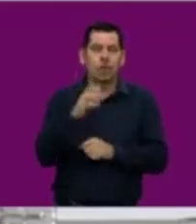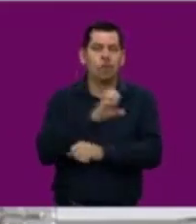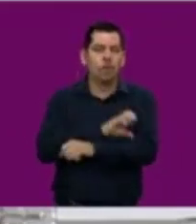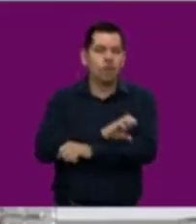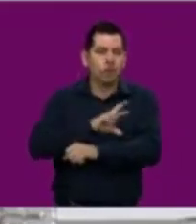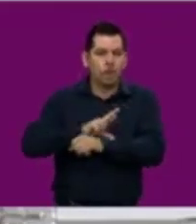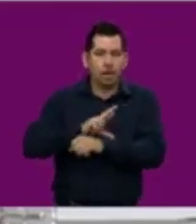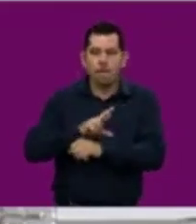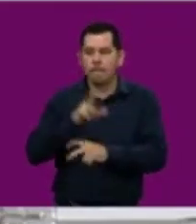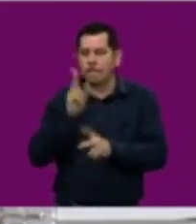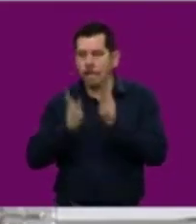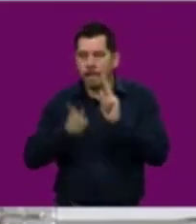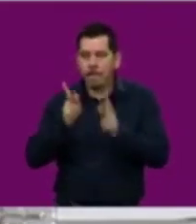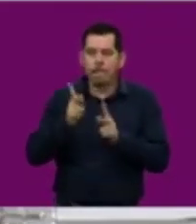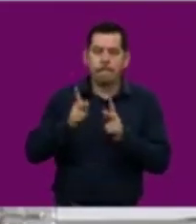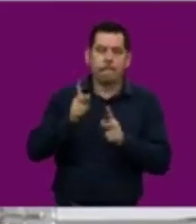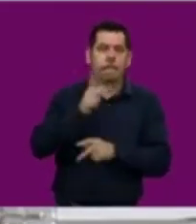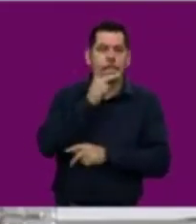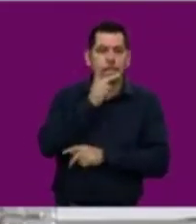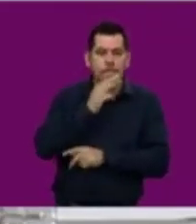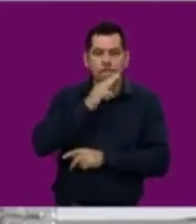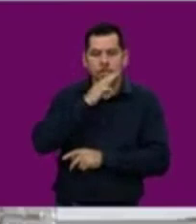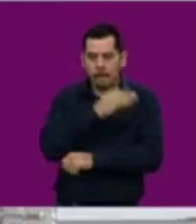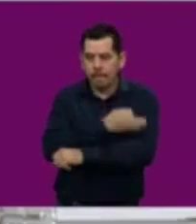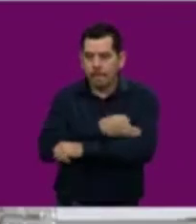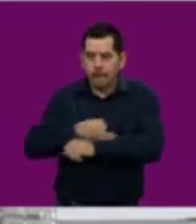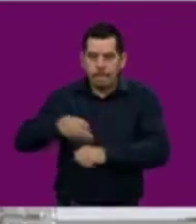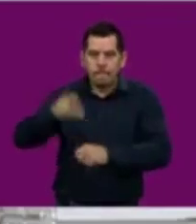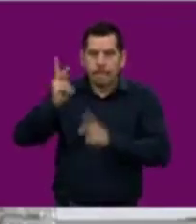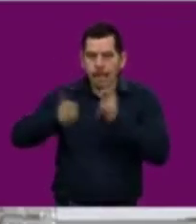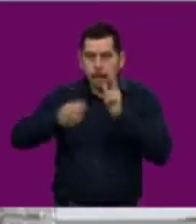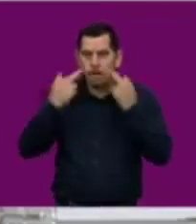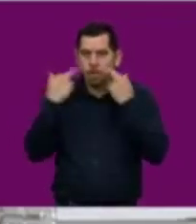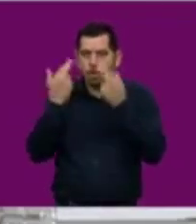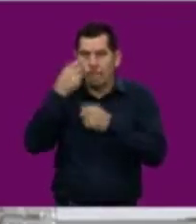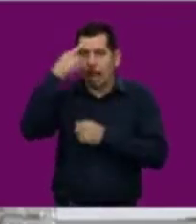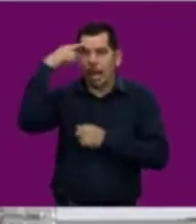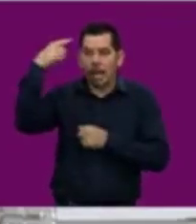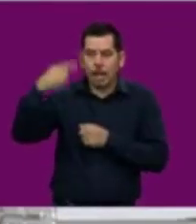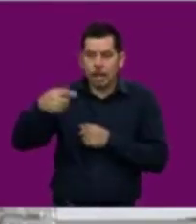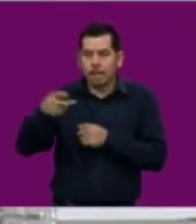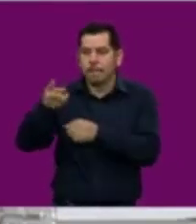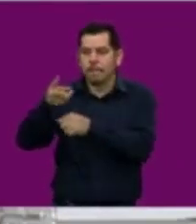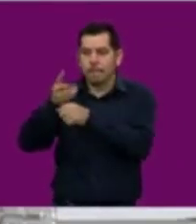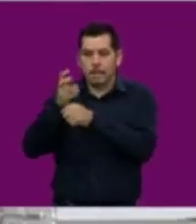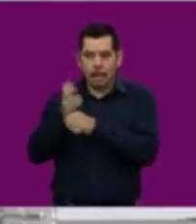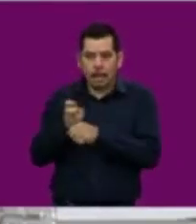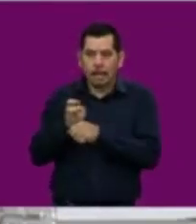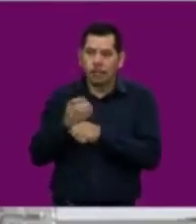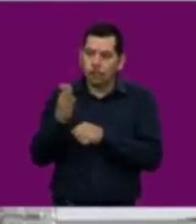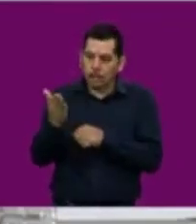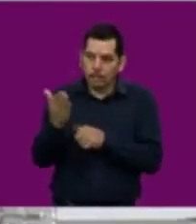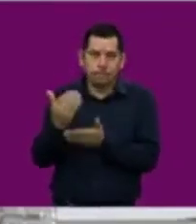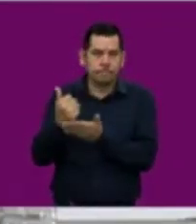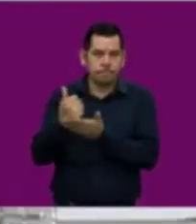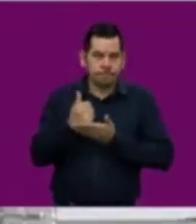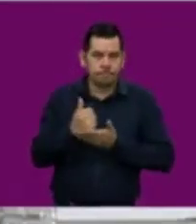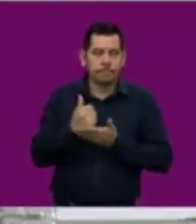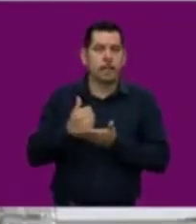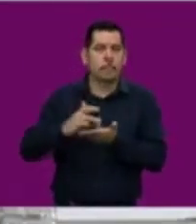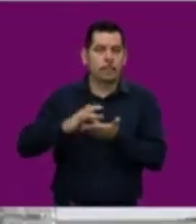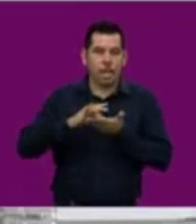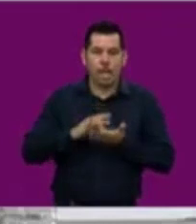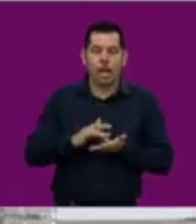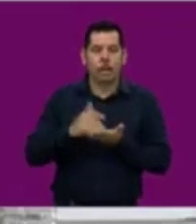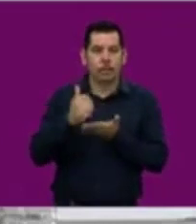con las madres y padres de familia para hacerles la más atenta invitación para sumarse a esta estrategia en